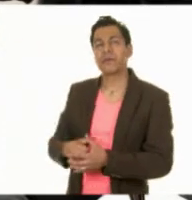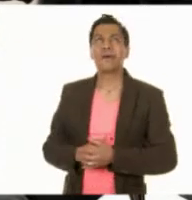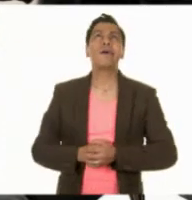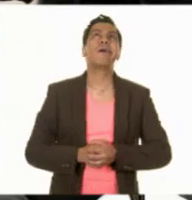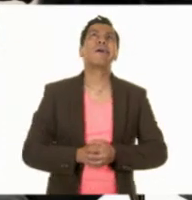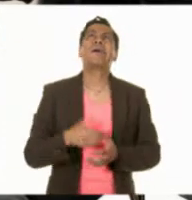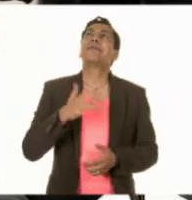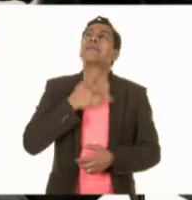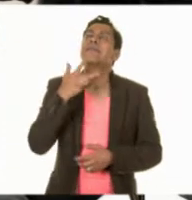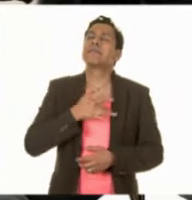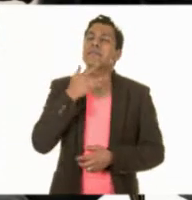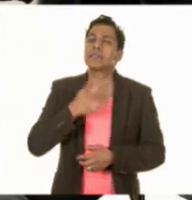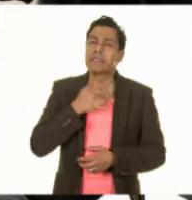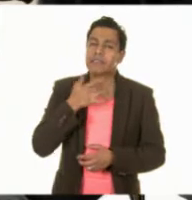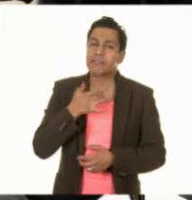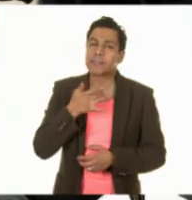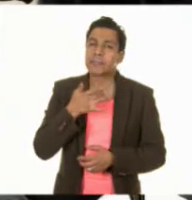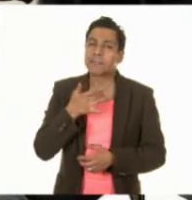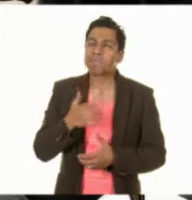hace sentir